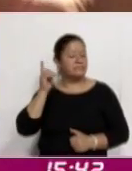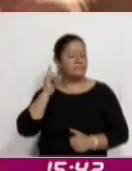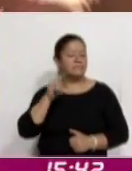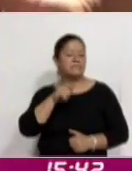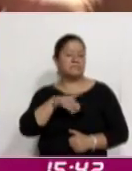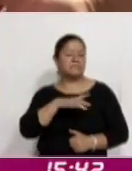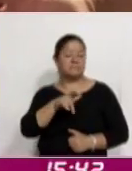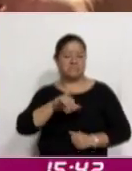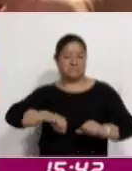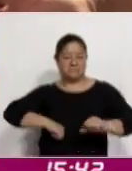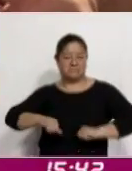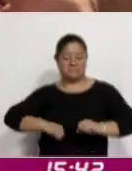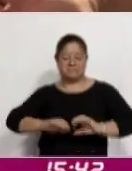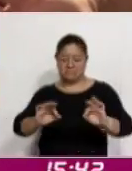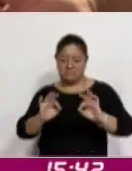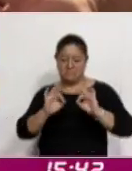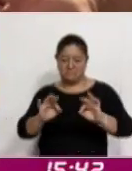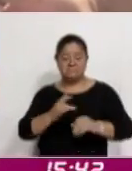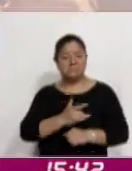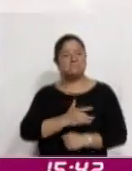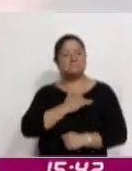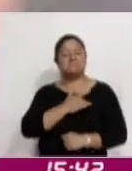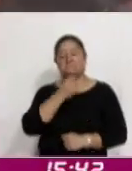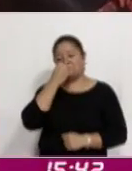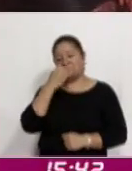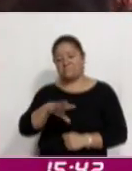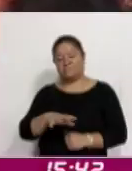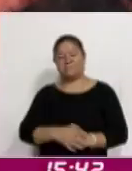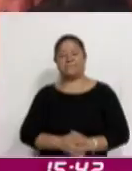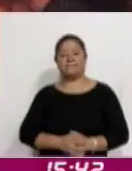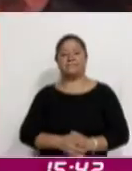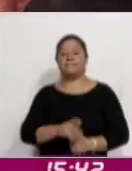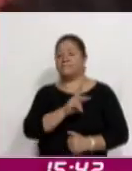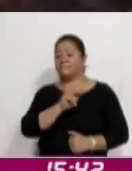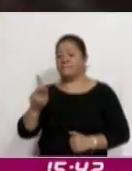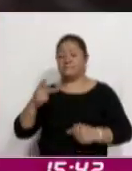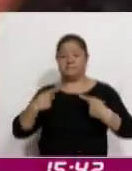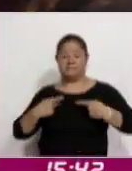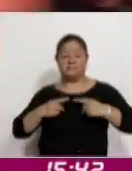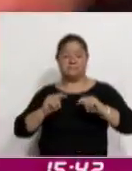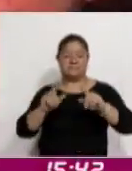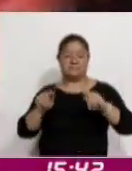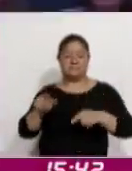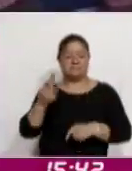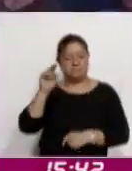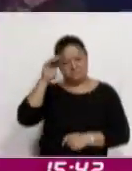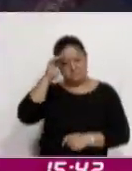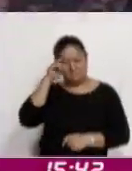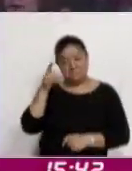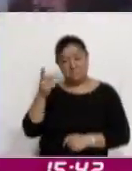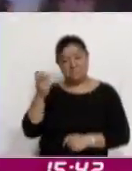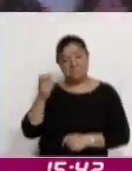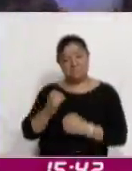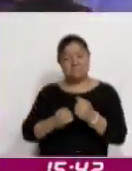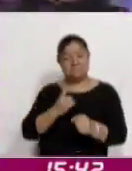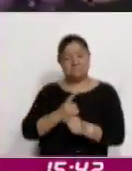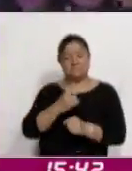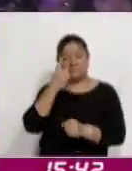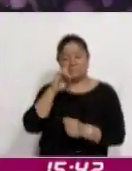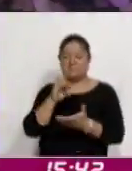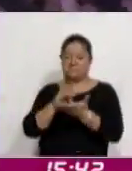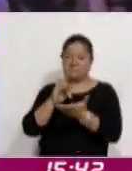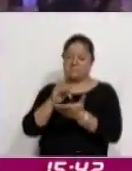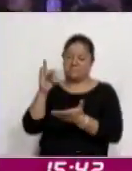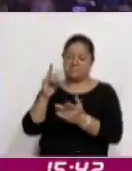un gran evento, que nos las pasemos increíble. Las y los tlaxcaltecas ven este aniversario como una oportunidad única para agradecer